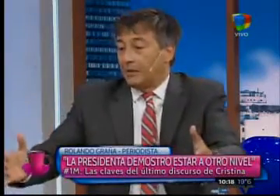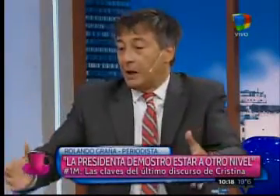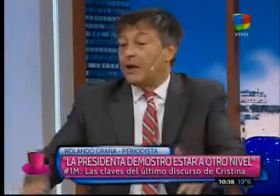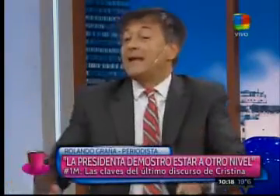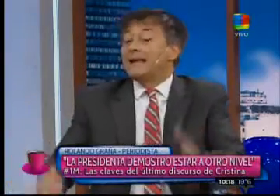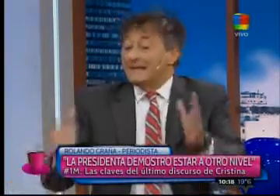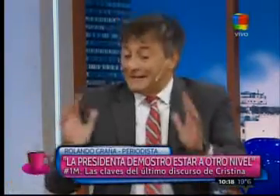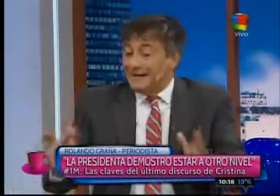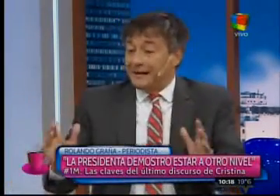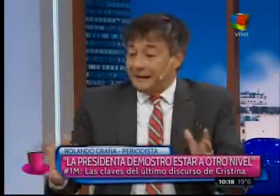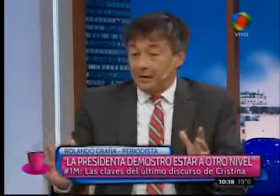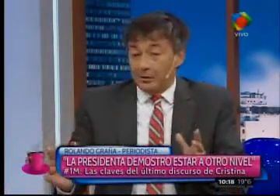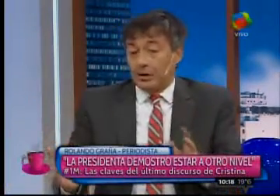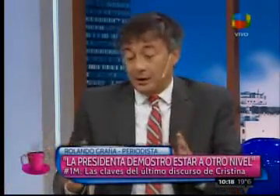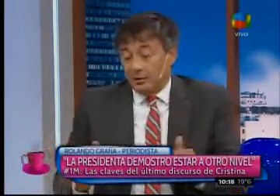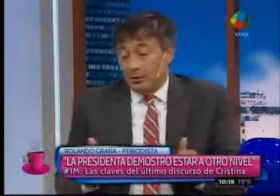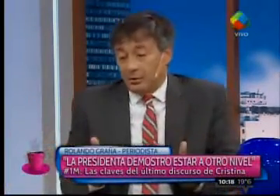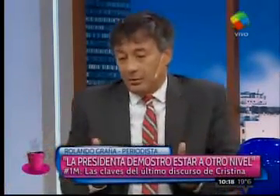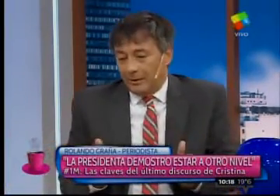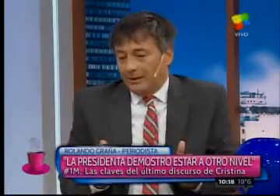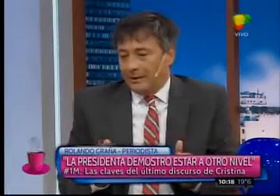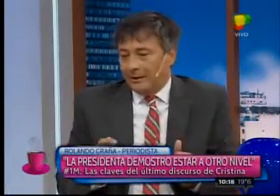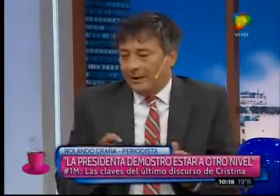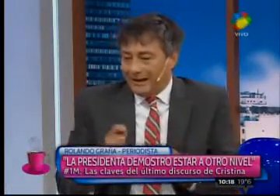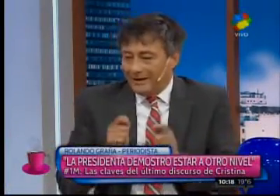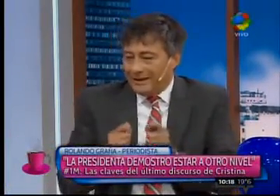haciendo tarde y mal. Sí creo que en esto